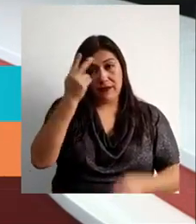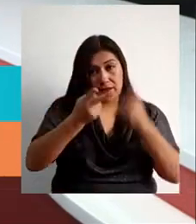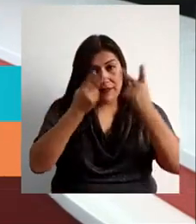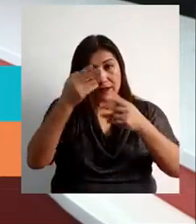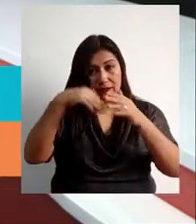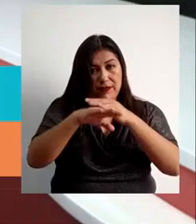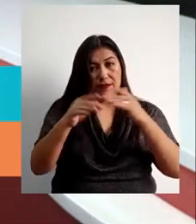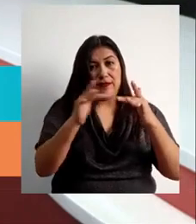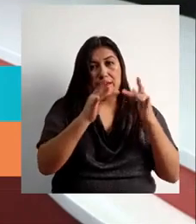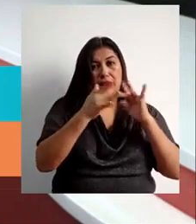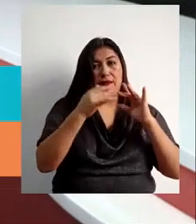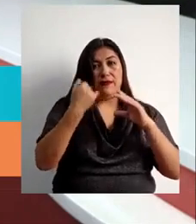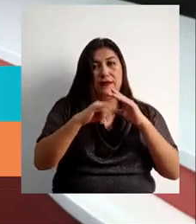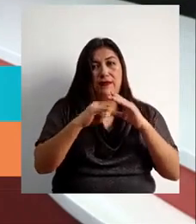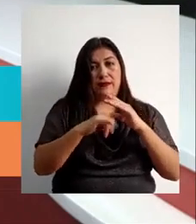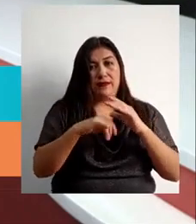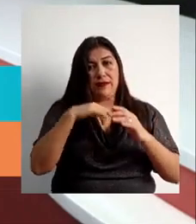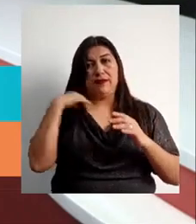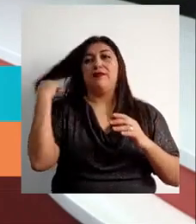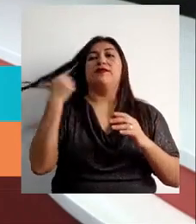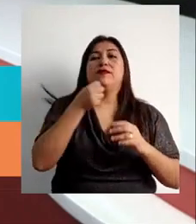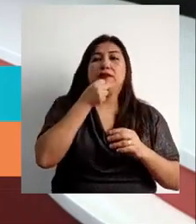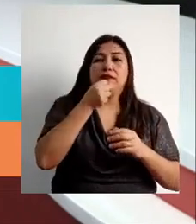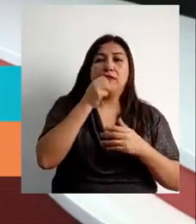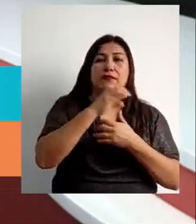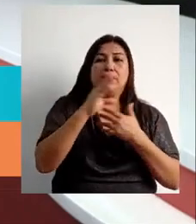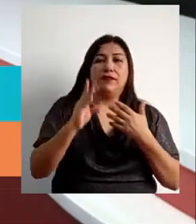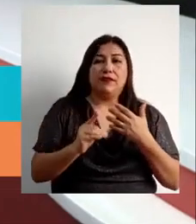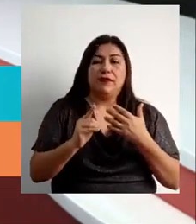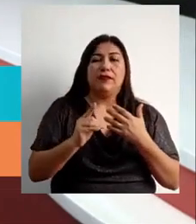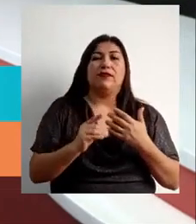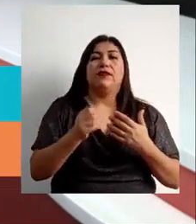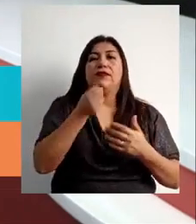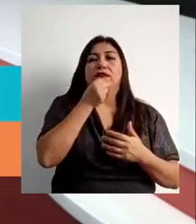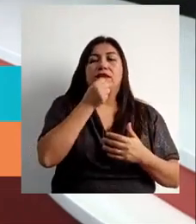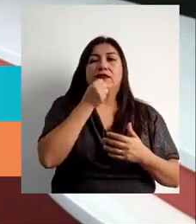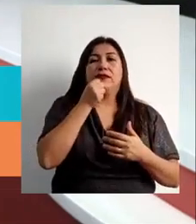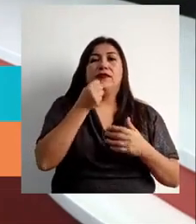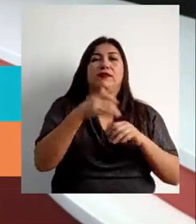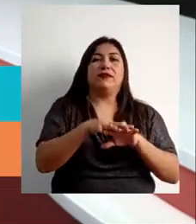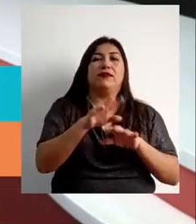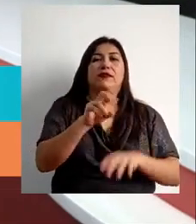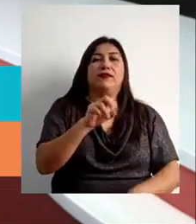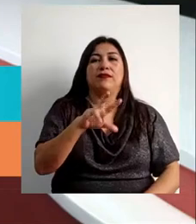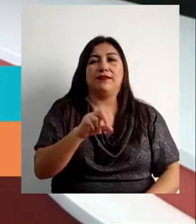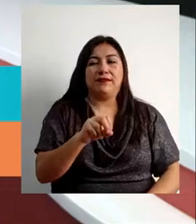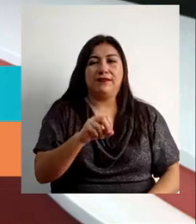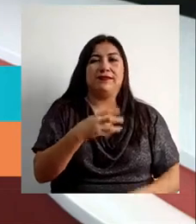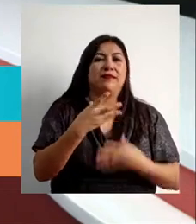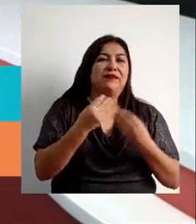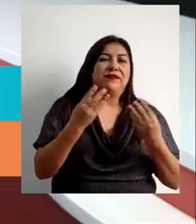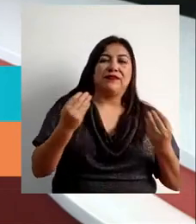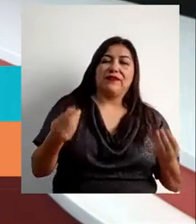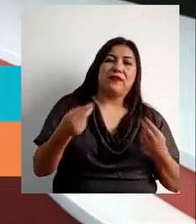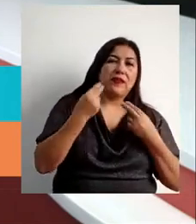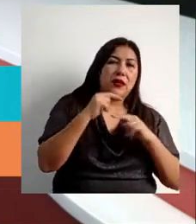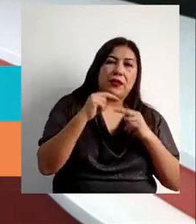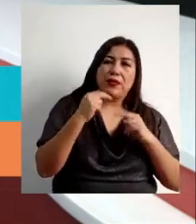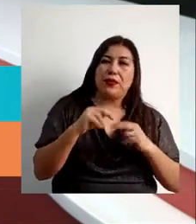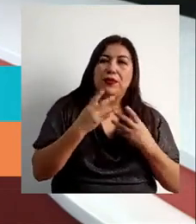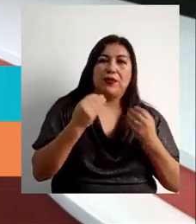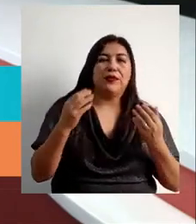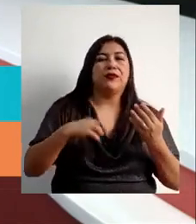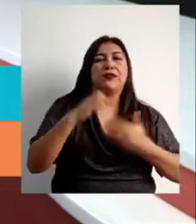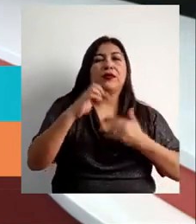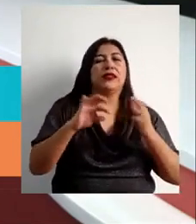redes sociales. Van a encontrar reportaje con Addis, van a encontrar Inclusión 2030, muchos programas que son